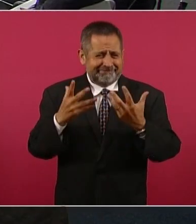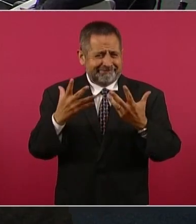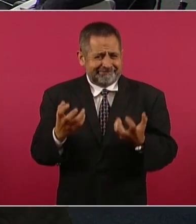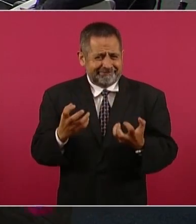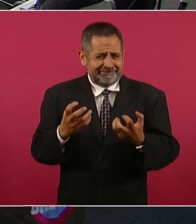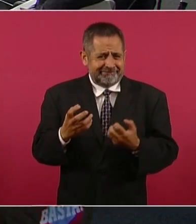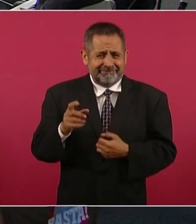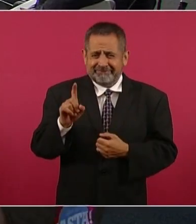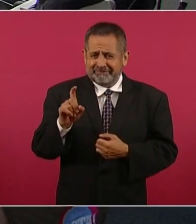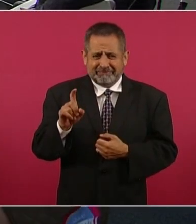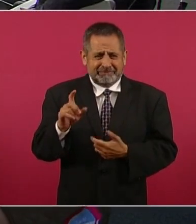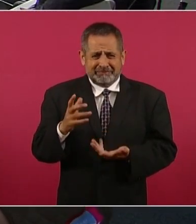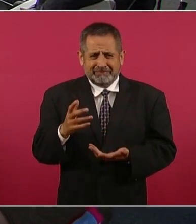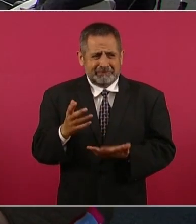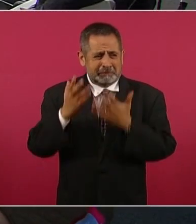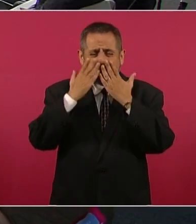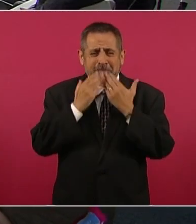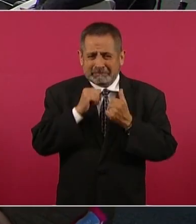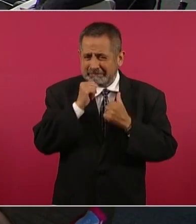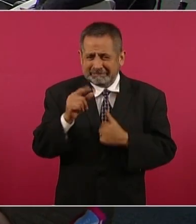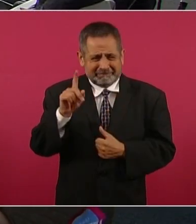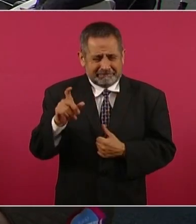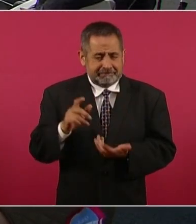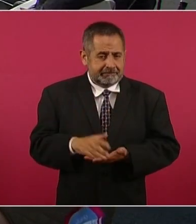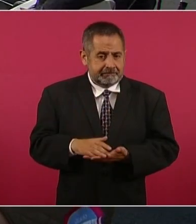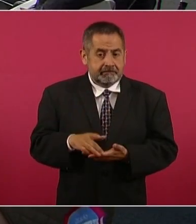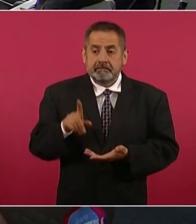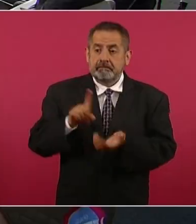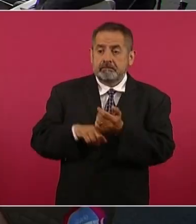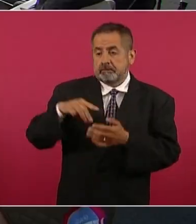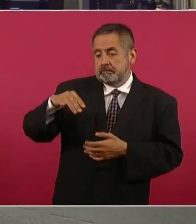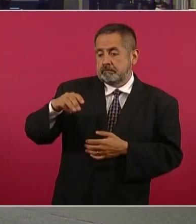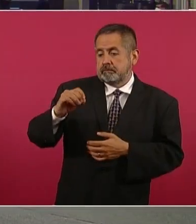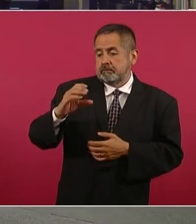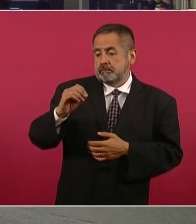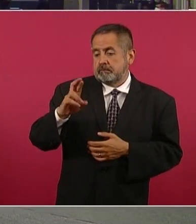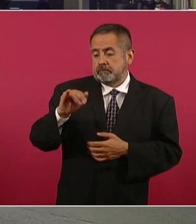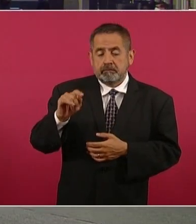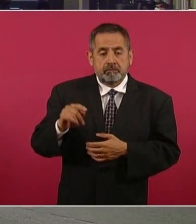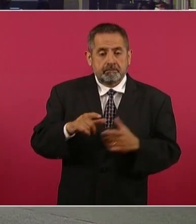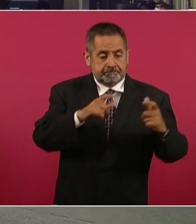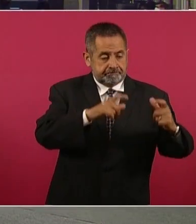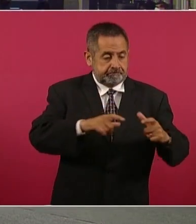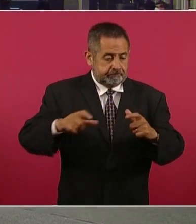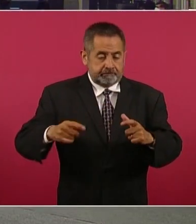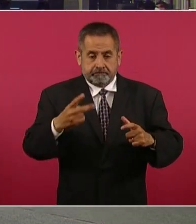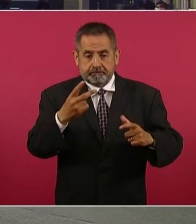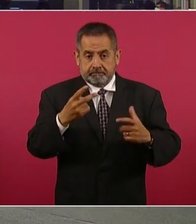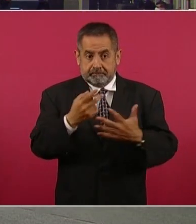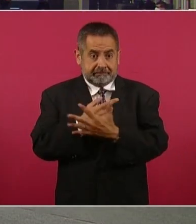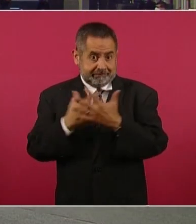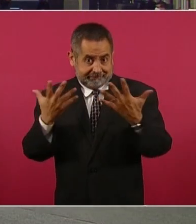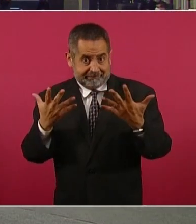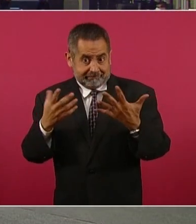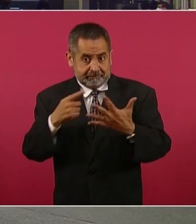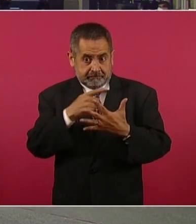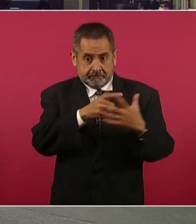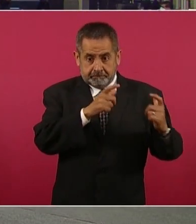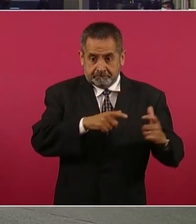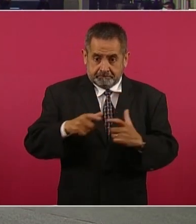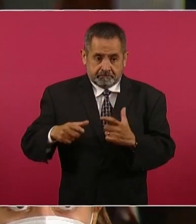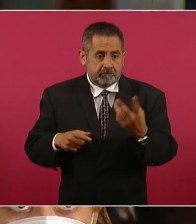escasez del vital líquido. Con decirle que en Mocorito se han secado 2 de los 5 pozos que abastecían a la población, a este pueblo